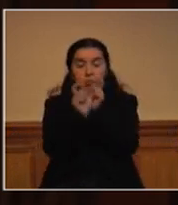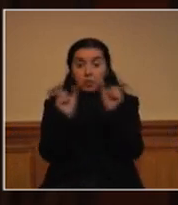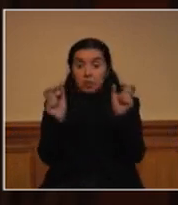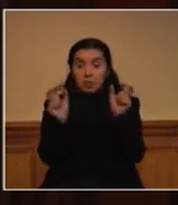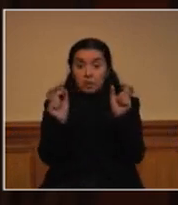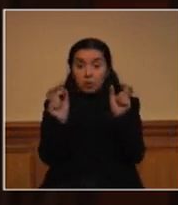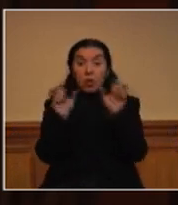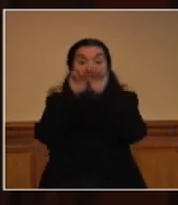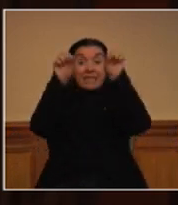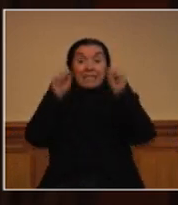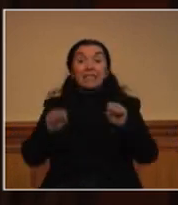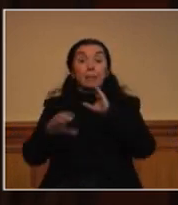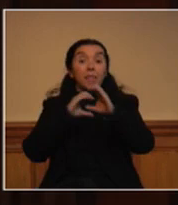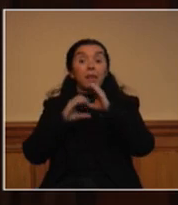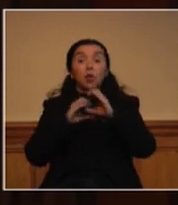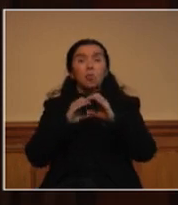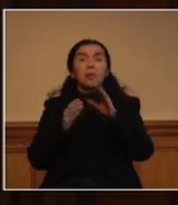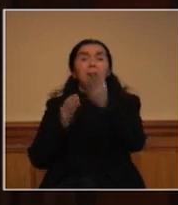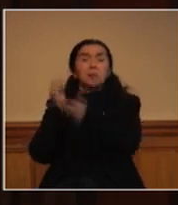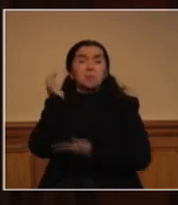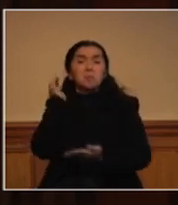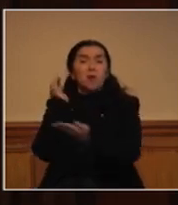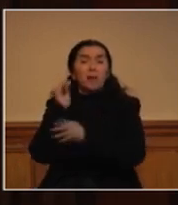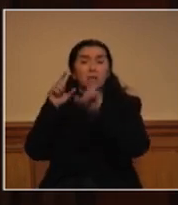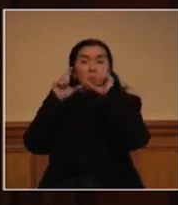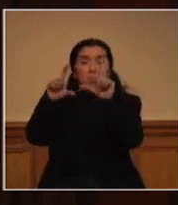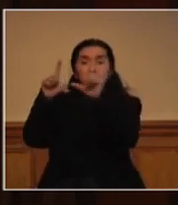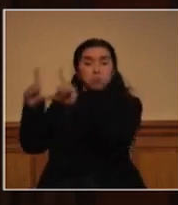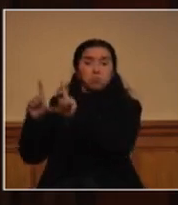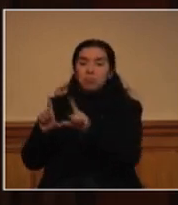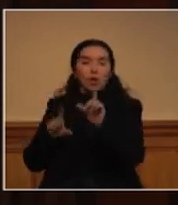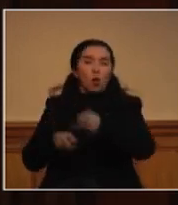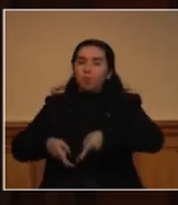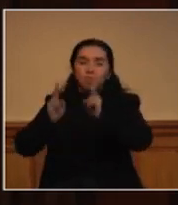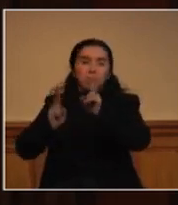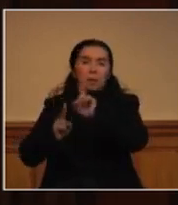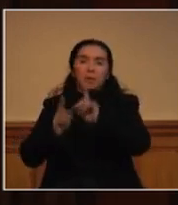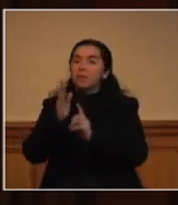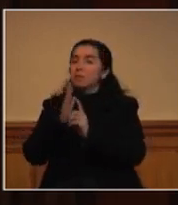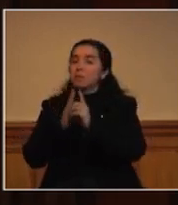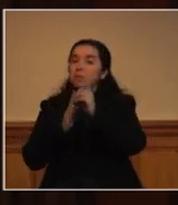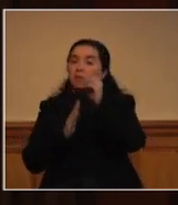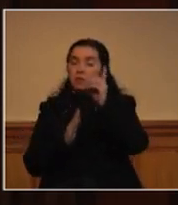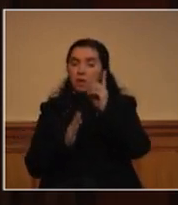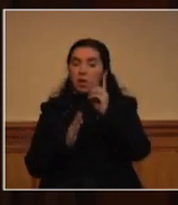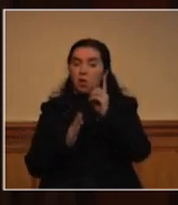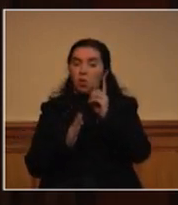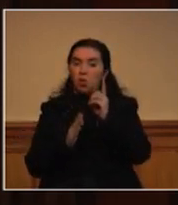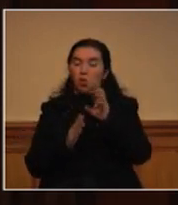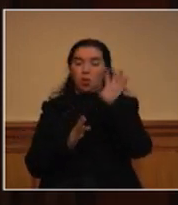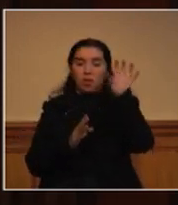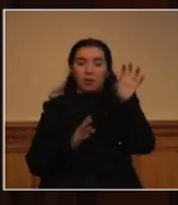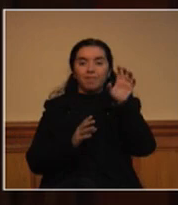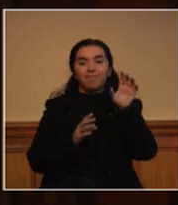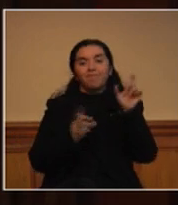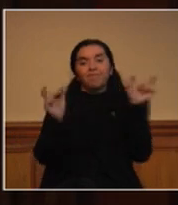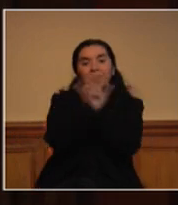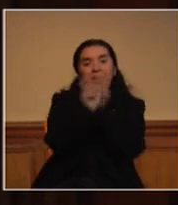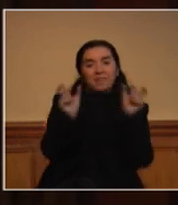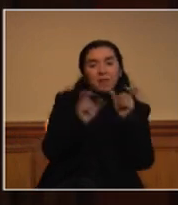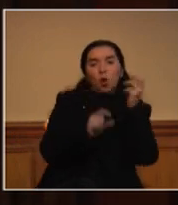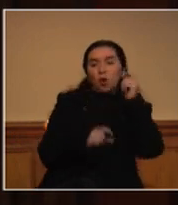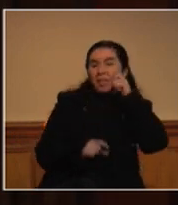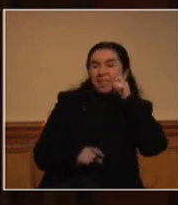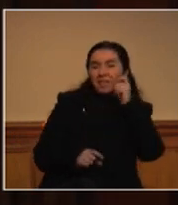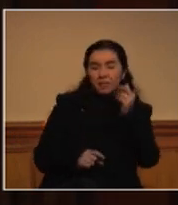los sistemas de comunicación muy básicos, con pictogramas, no permiten el desarrollo de estos componentes